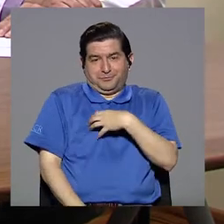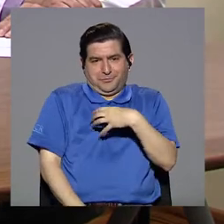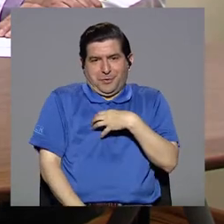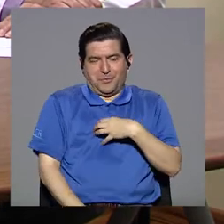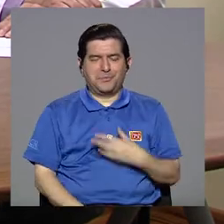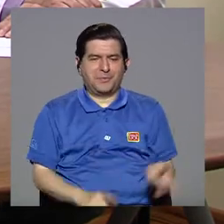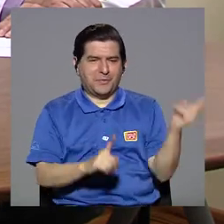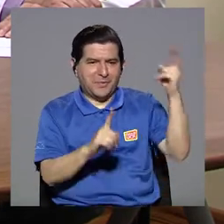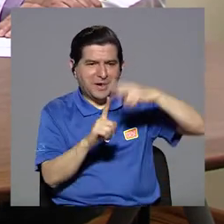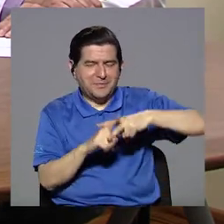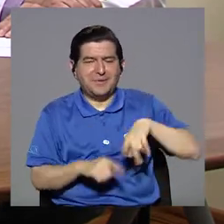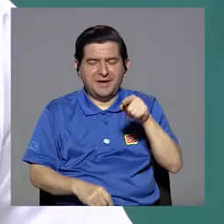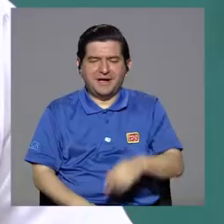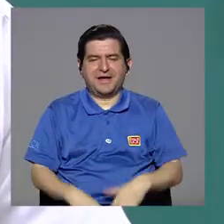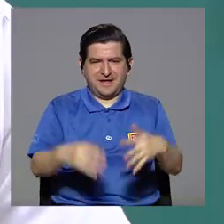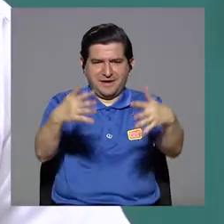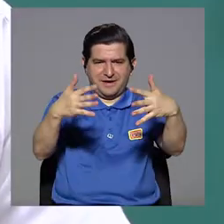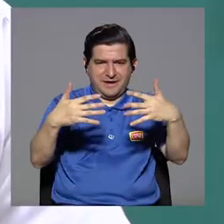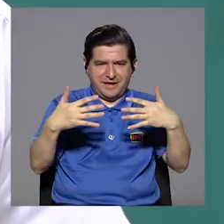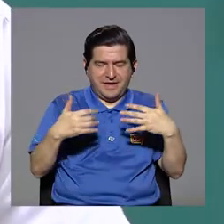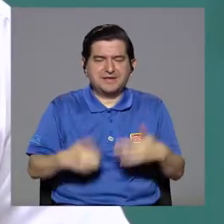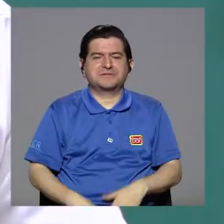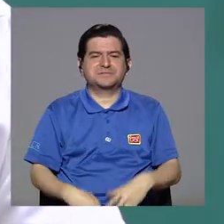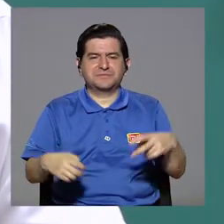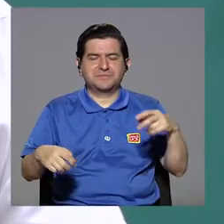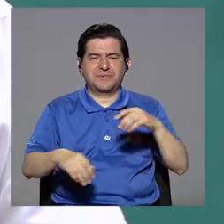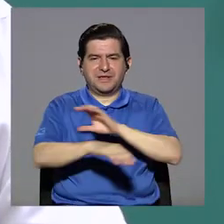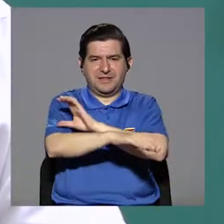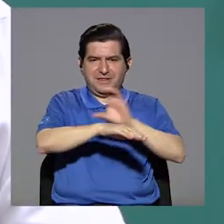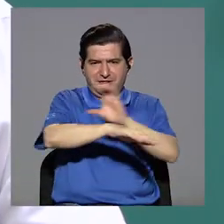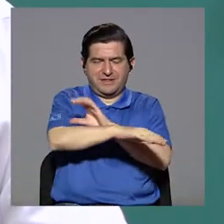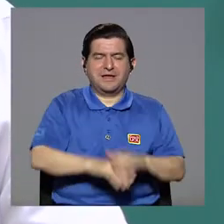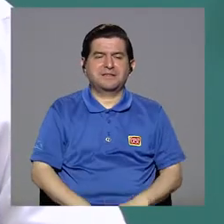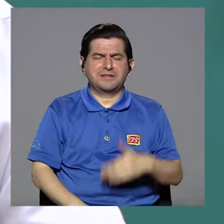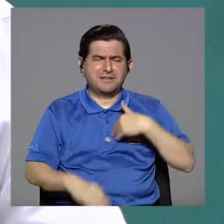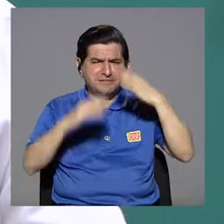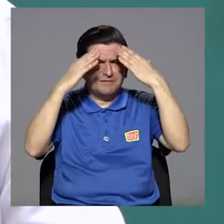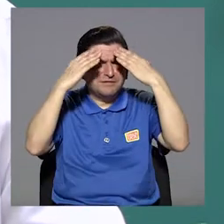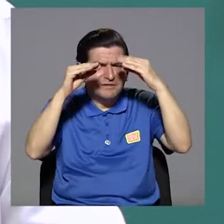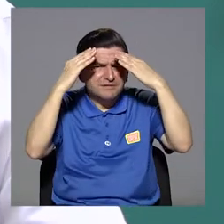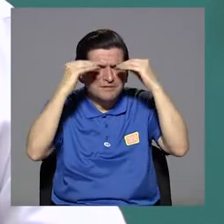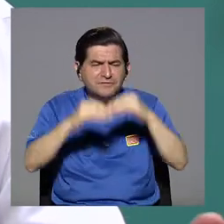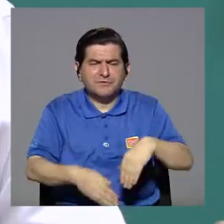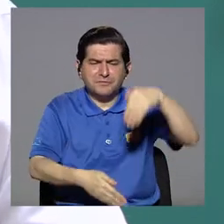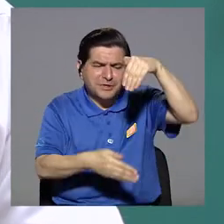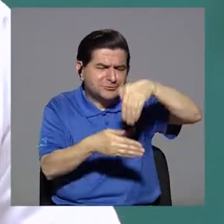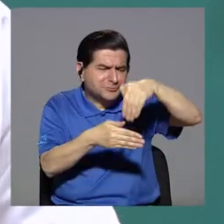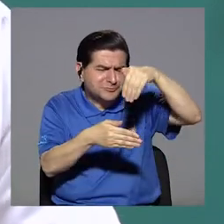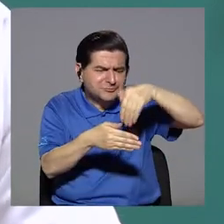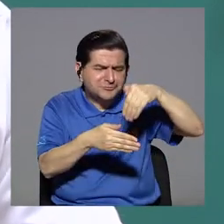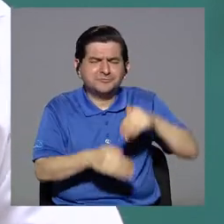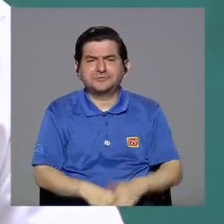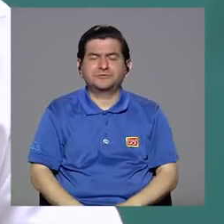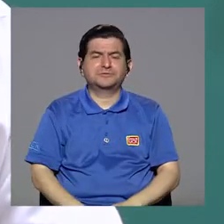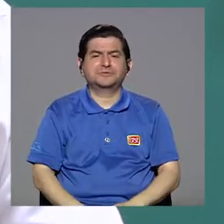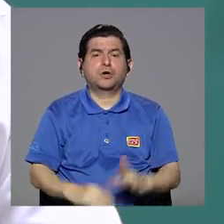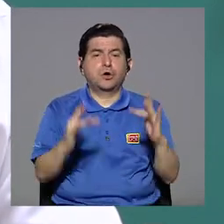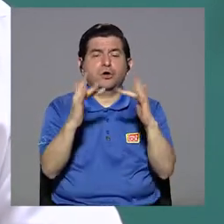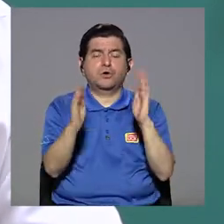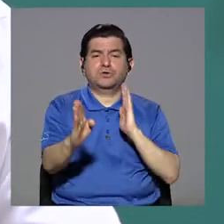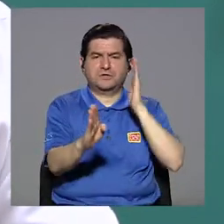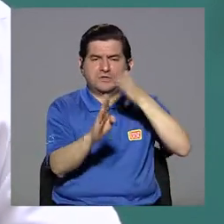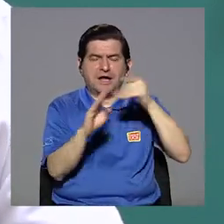casero empezamos a implementar expedientes electrónicos pacientes tanto con su expedientes sus datos los tenemos ahí todos